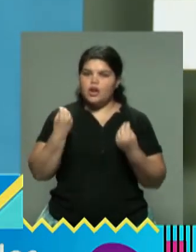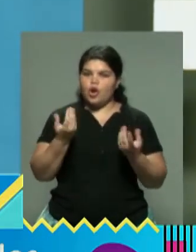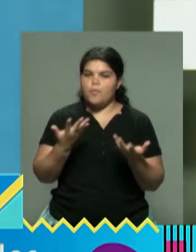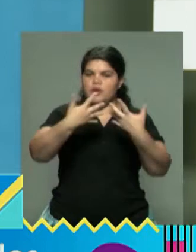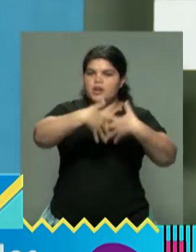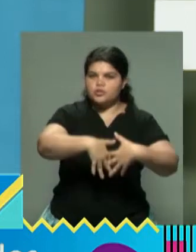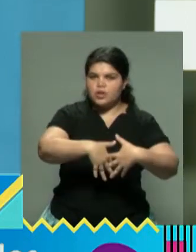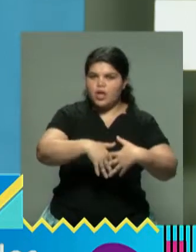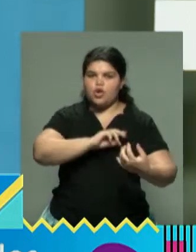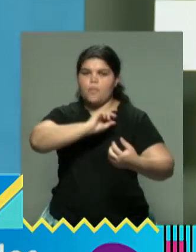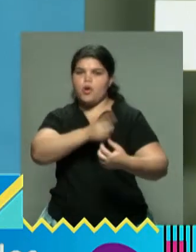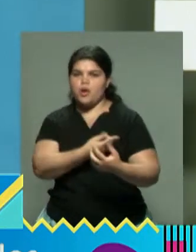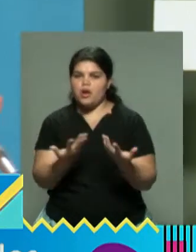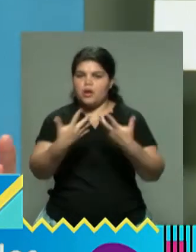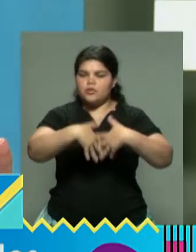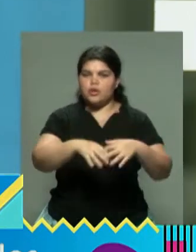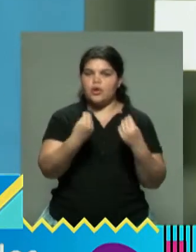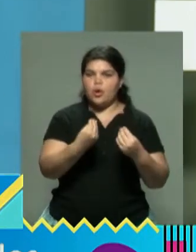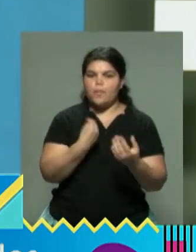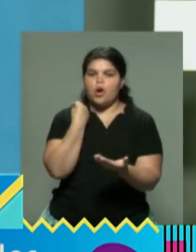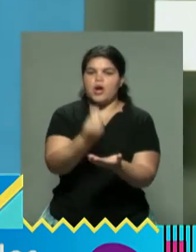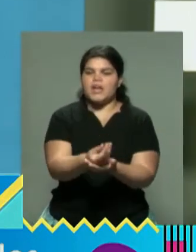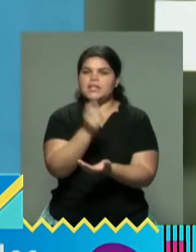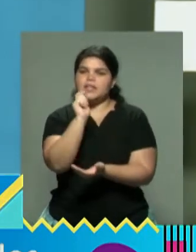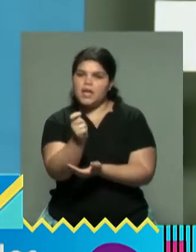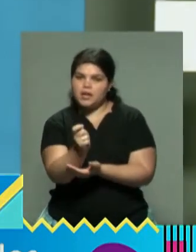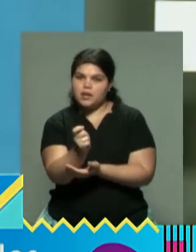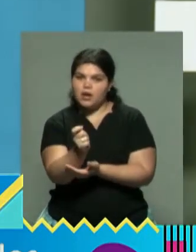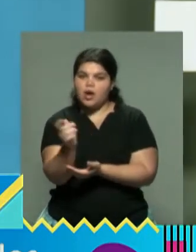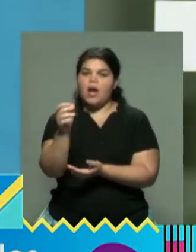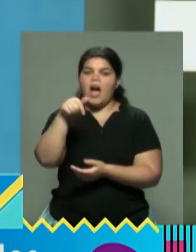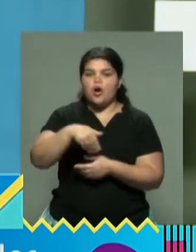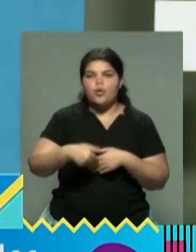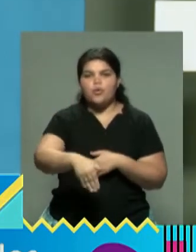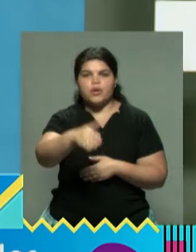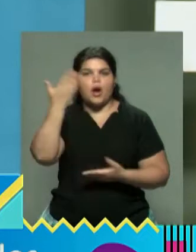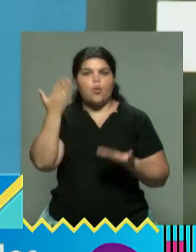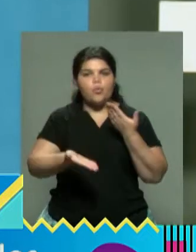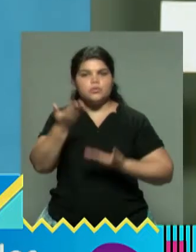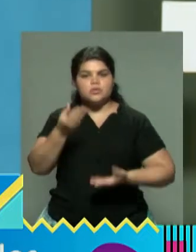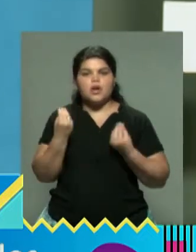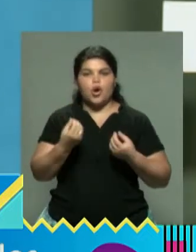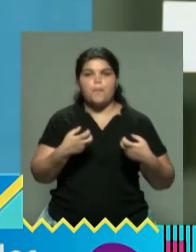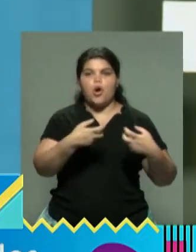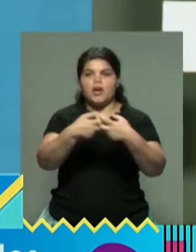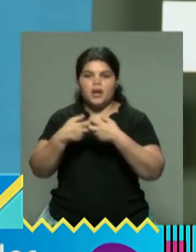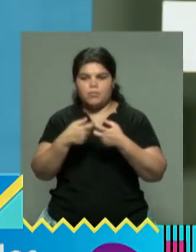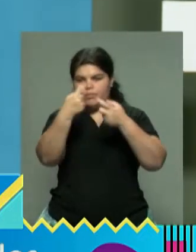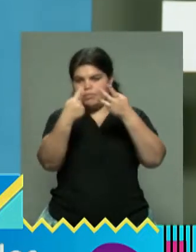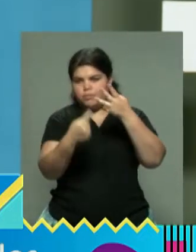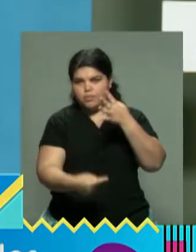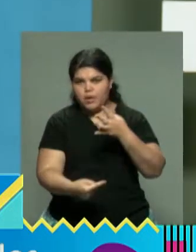con el poder en función de quién está en la gestión, cómo actúa hoy la justicia en cuanto a los gremios. Bueno, todo eso nos vamos a